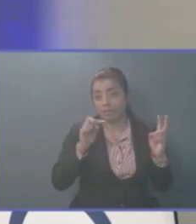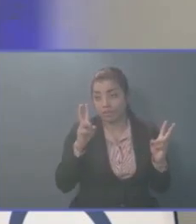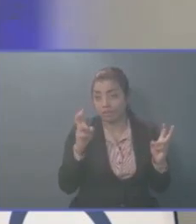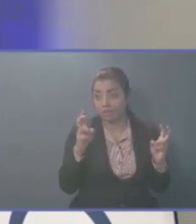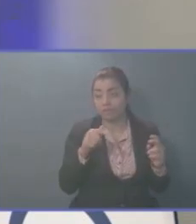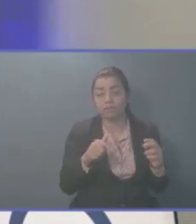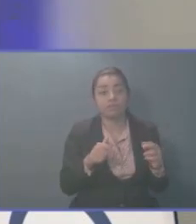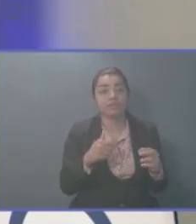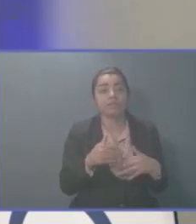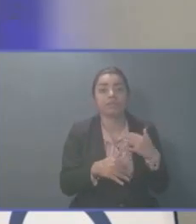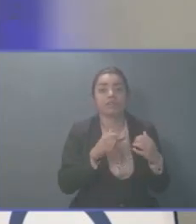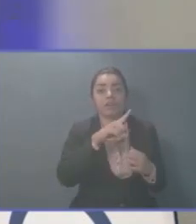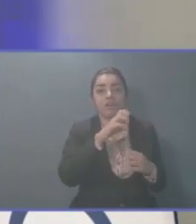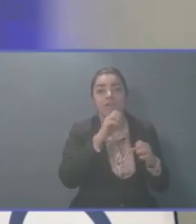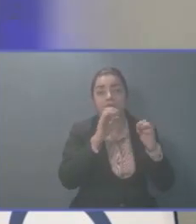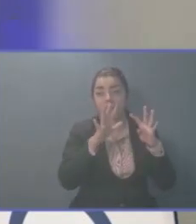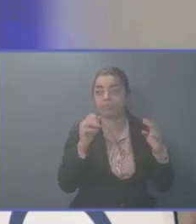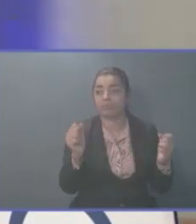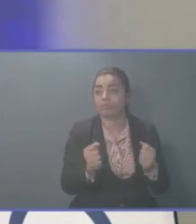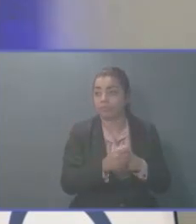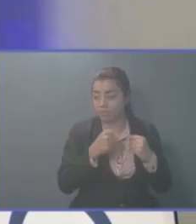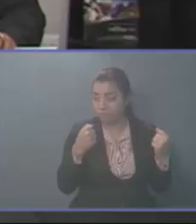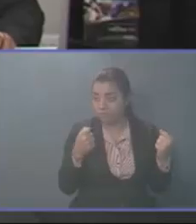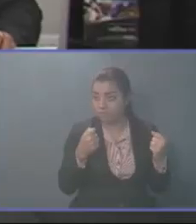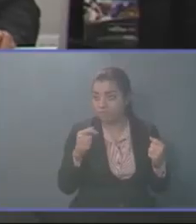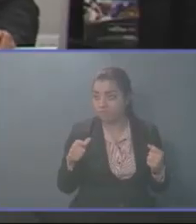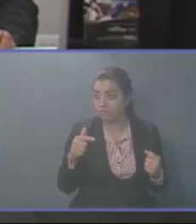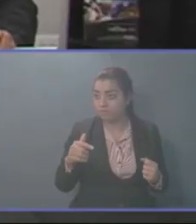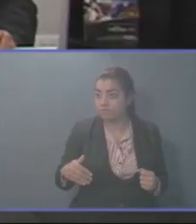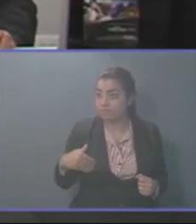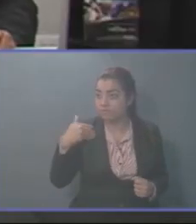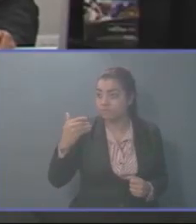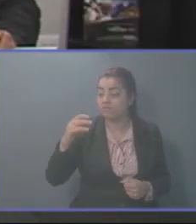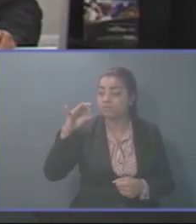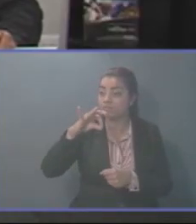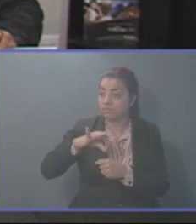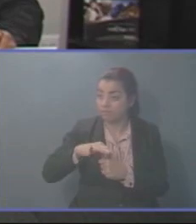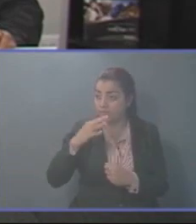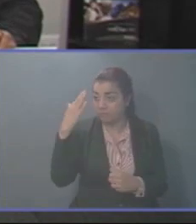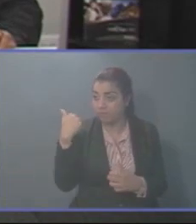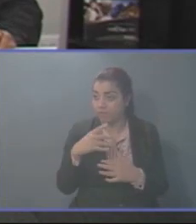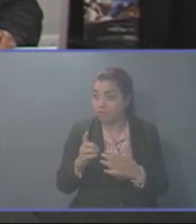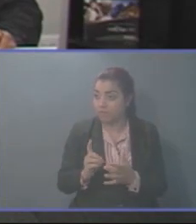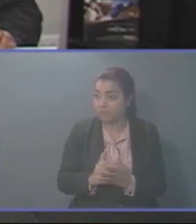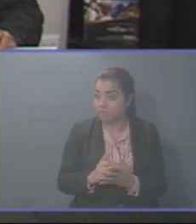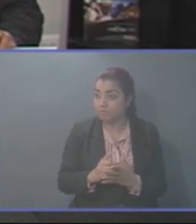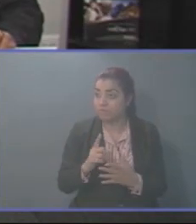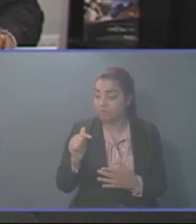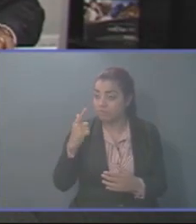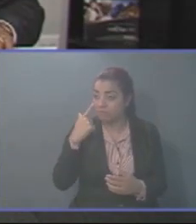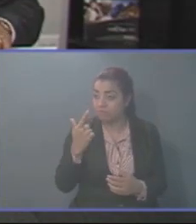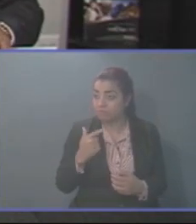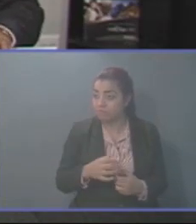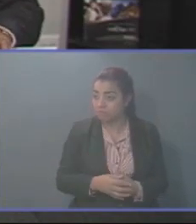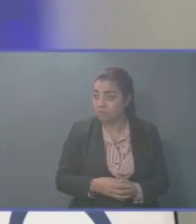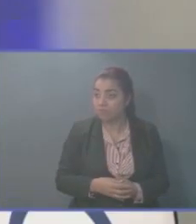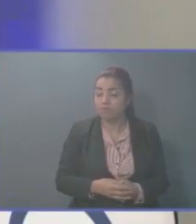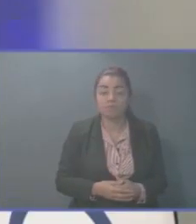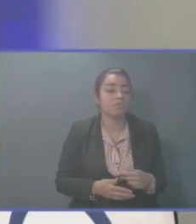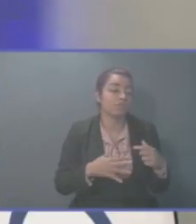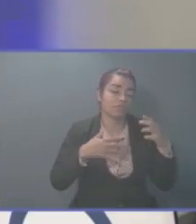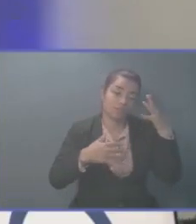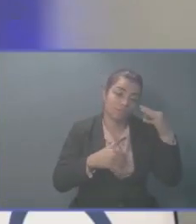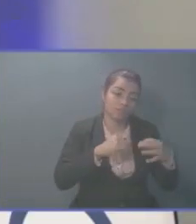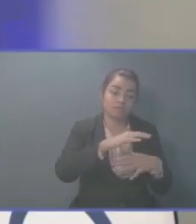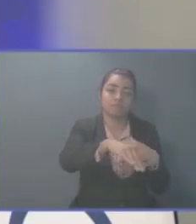allá de los 109 millones. Y también que estamos en un año preelectoral, diputada. También. Tiene que ver un poco. Creo yo que este tipo